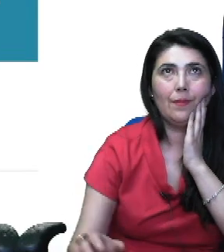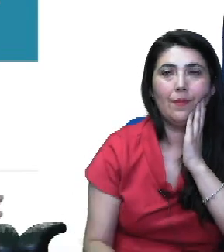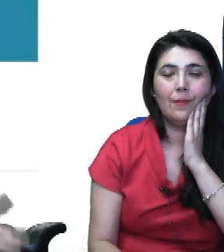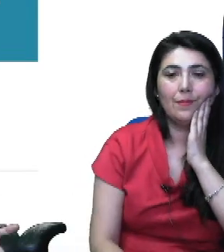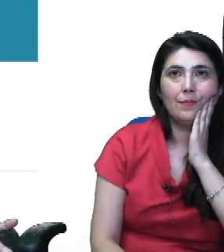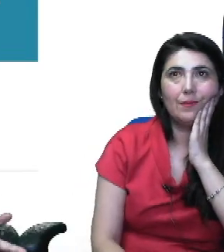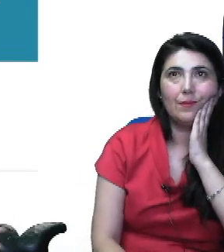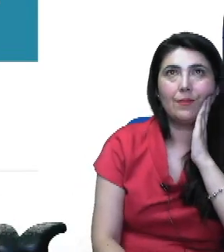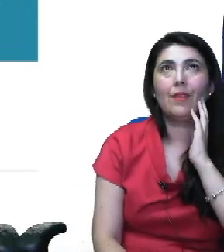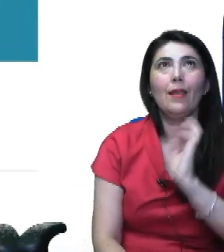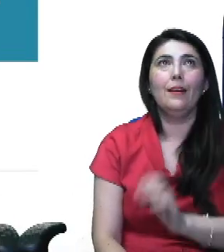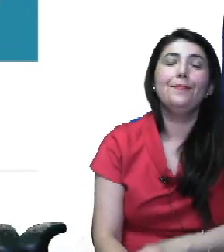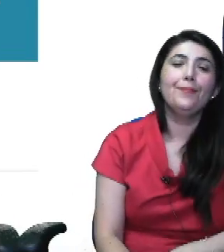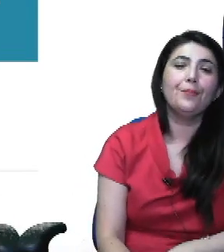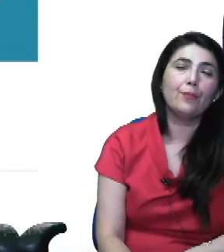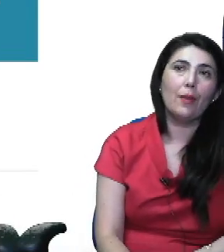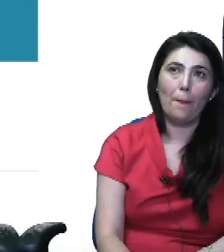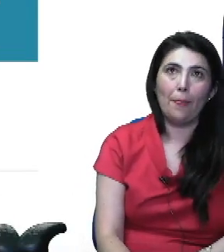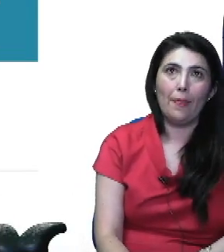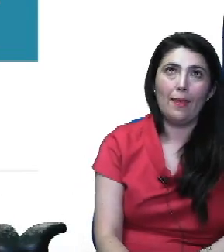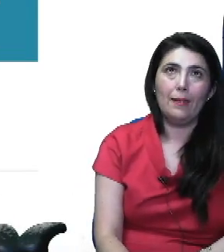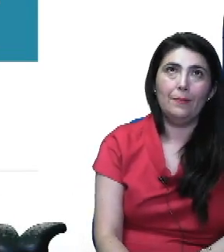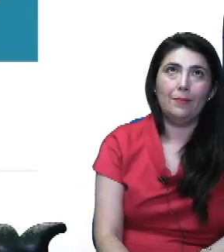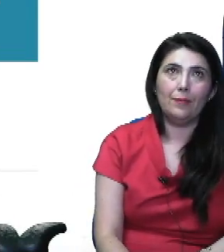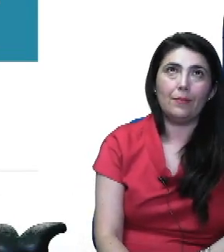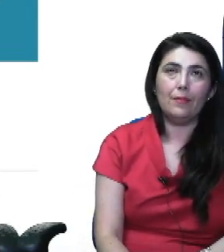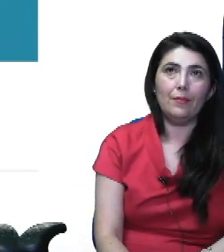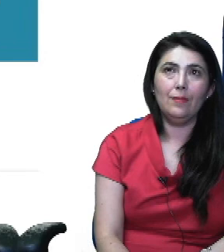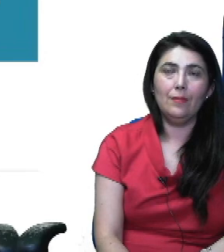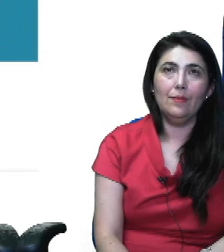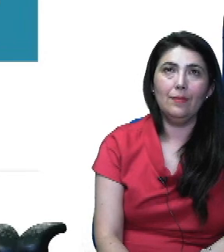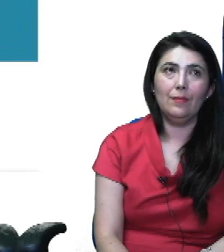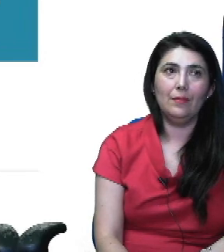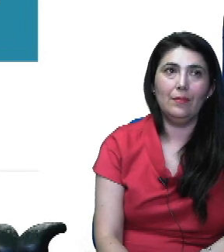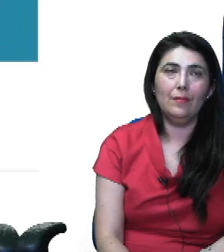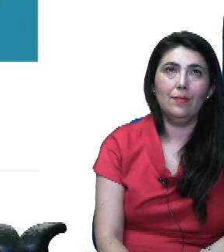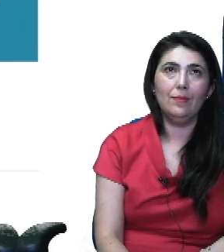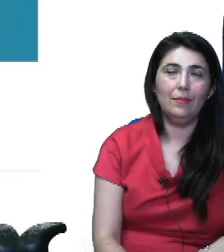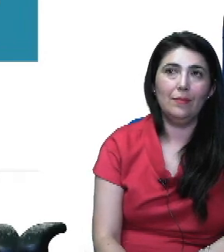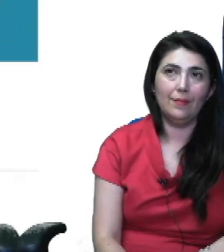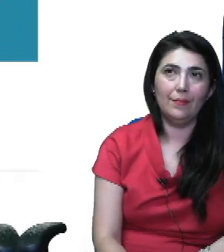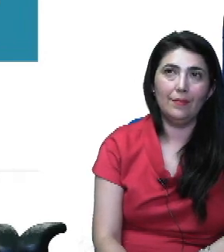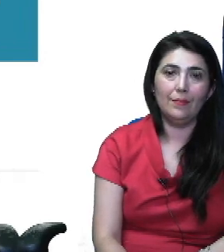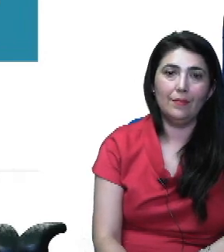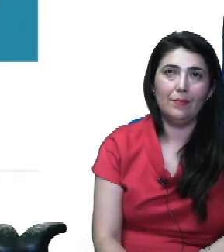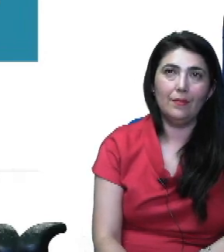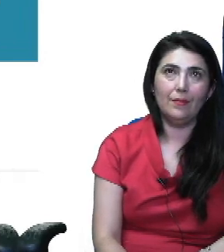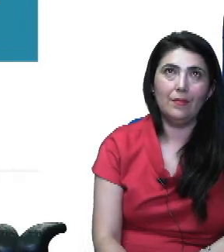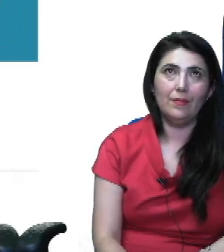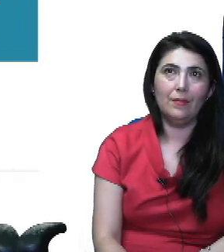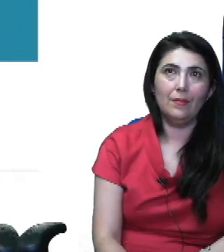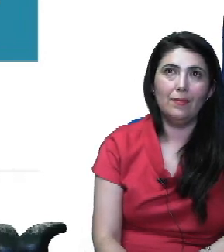Dentro de esta lógica cascada, entonces, dentro de este plan de capacitaciones, que tenemos diferentes niveles también de formación, tenemos un grupo de